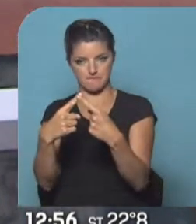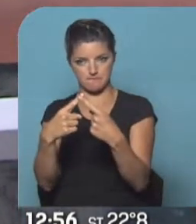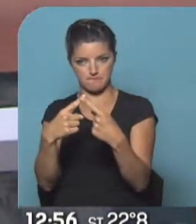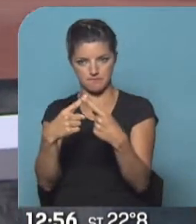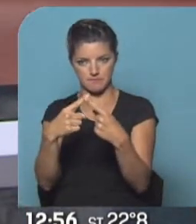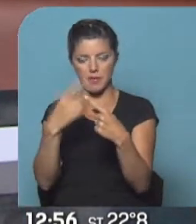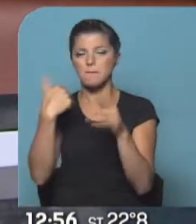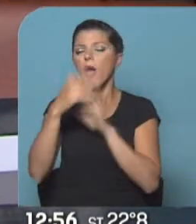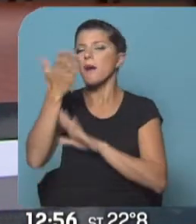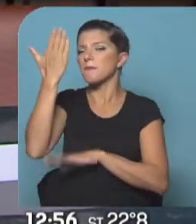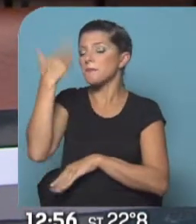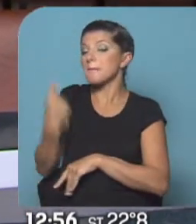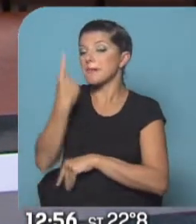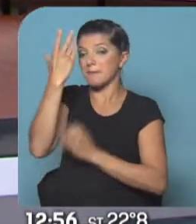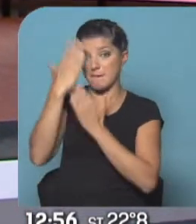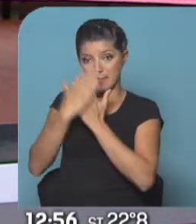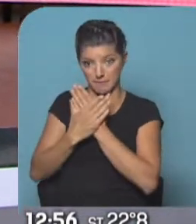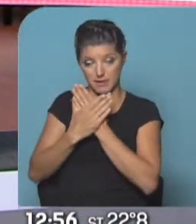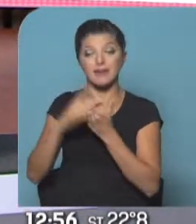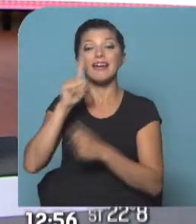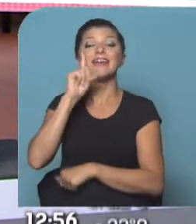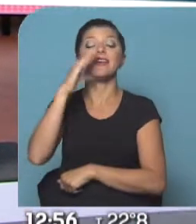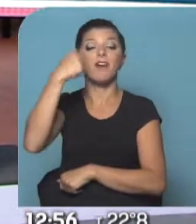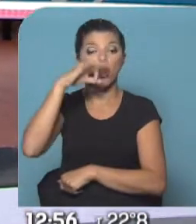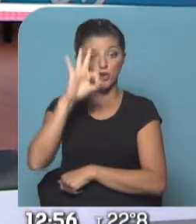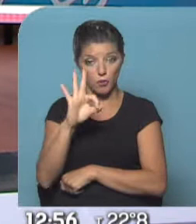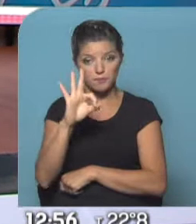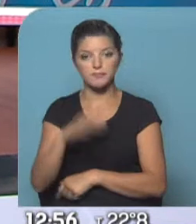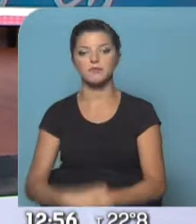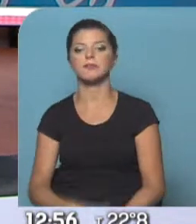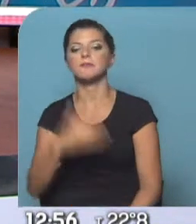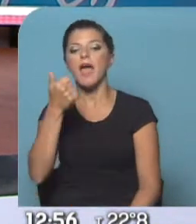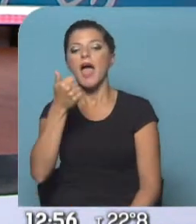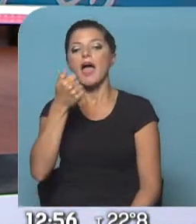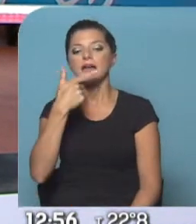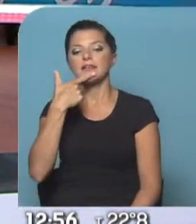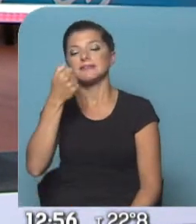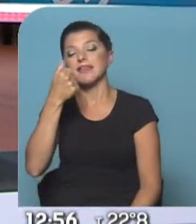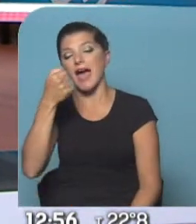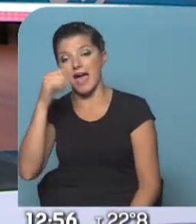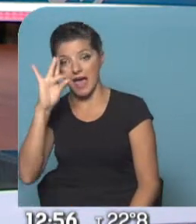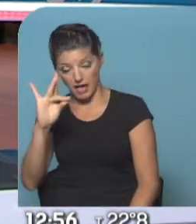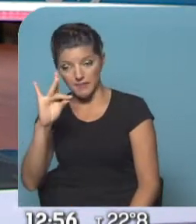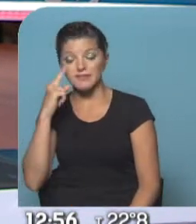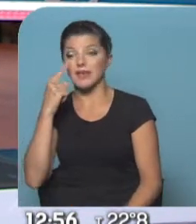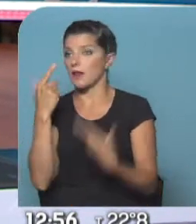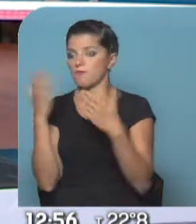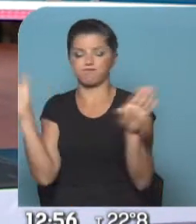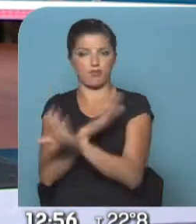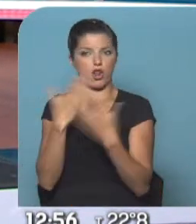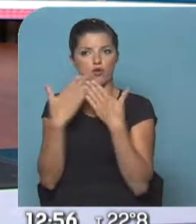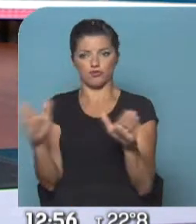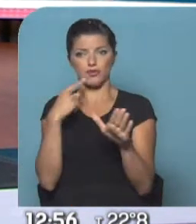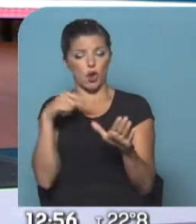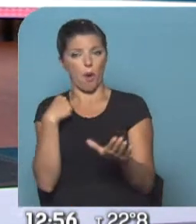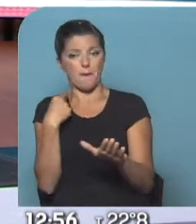del gobierno del premier libanés Saad Hariri, quien renunció desde Riad diciendo que corría peligro su vida y denunciando